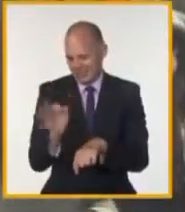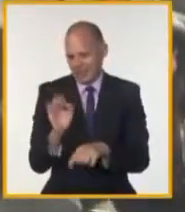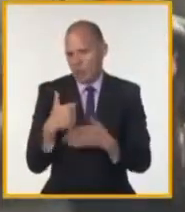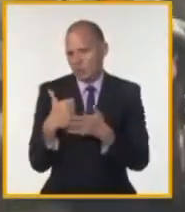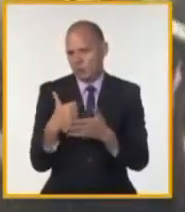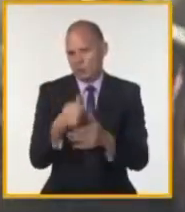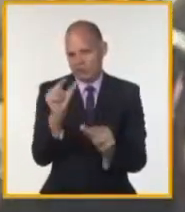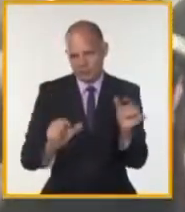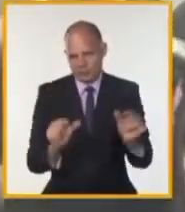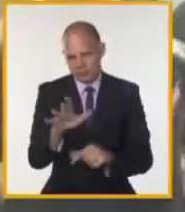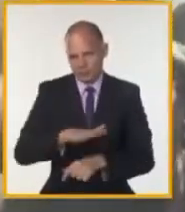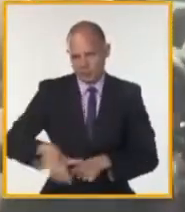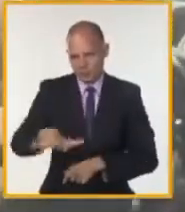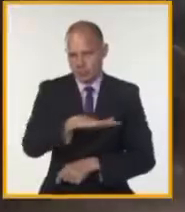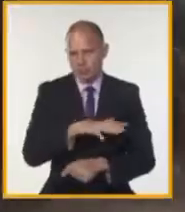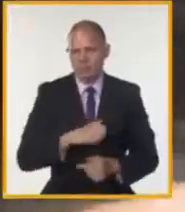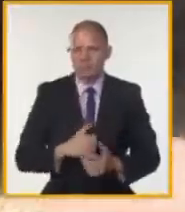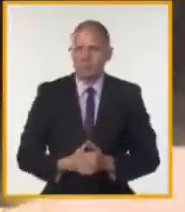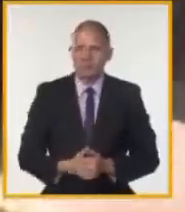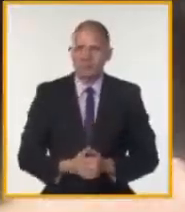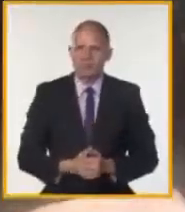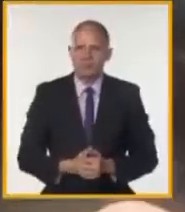amor sobrevivo.